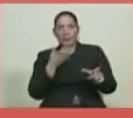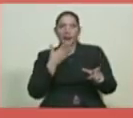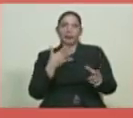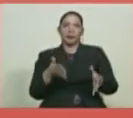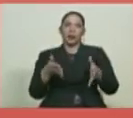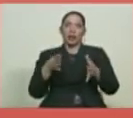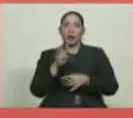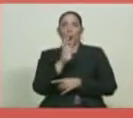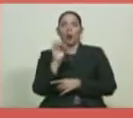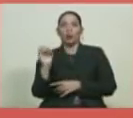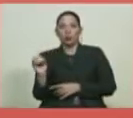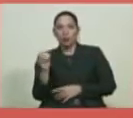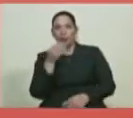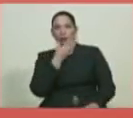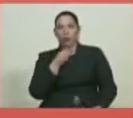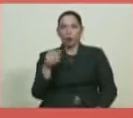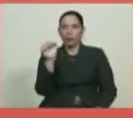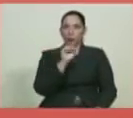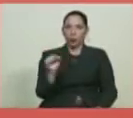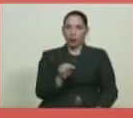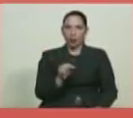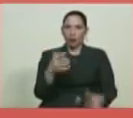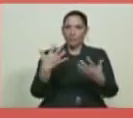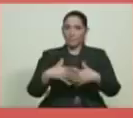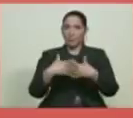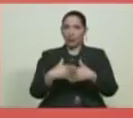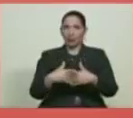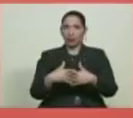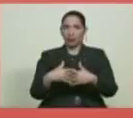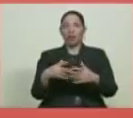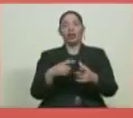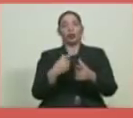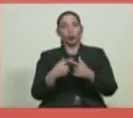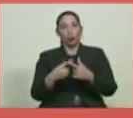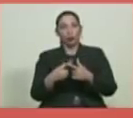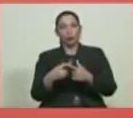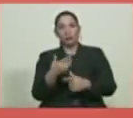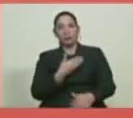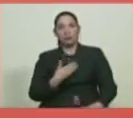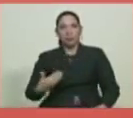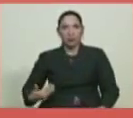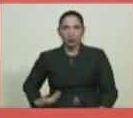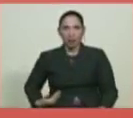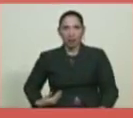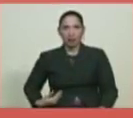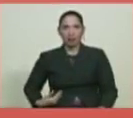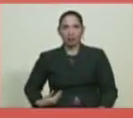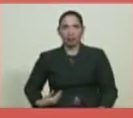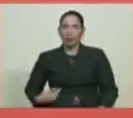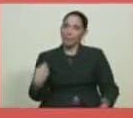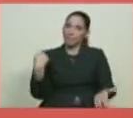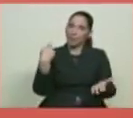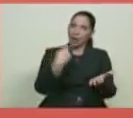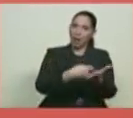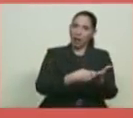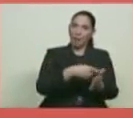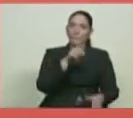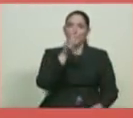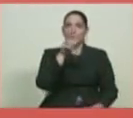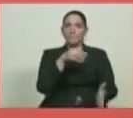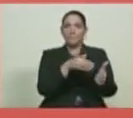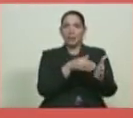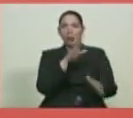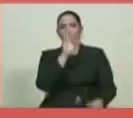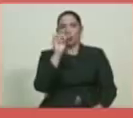400 bolívares soberanos en la empresa privada, pues el presidente Maduro pone 1.400 bolívares soberanos y pasa